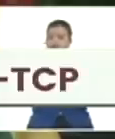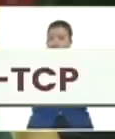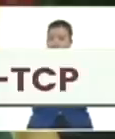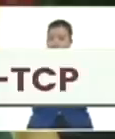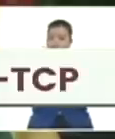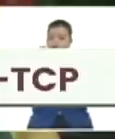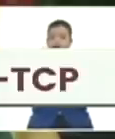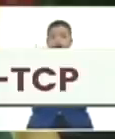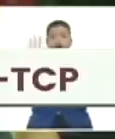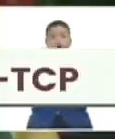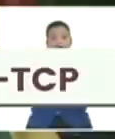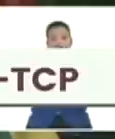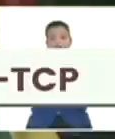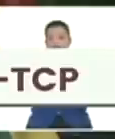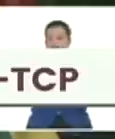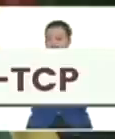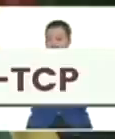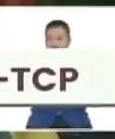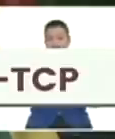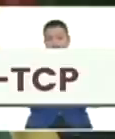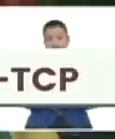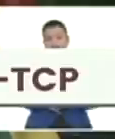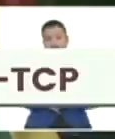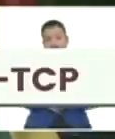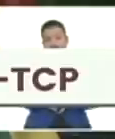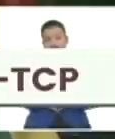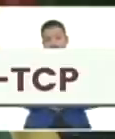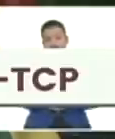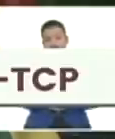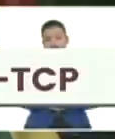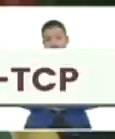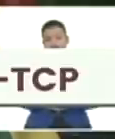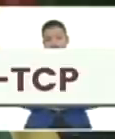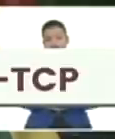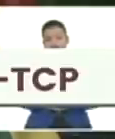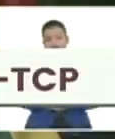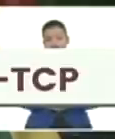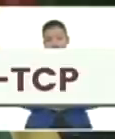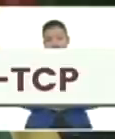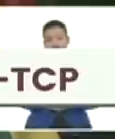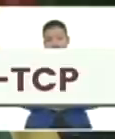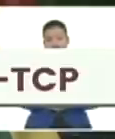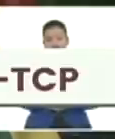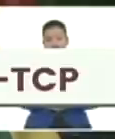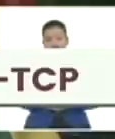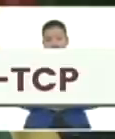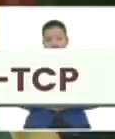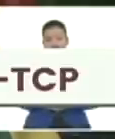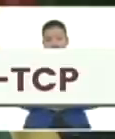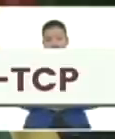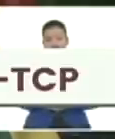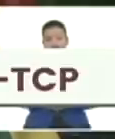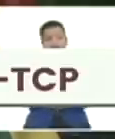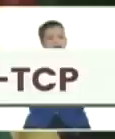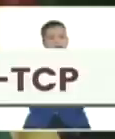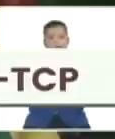los gobiernos de los países de América y en condiciones de plena igualdad jerárquica y de